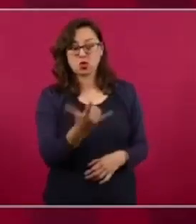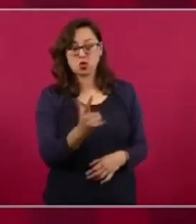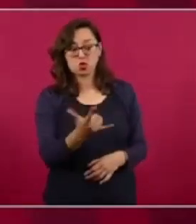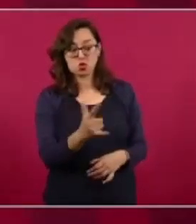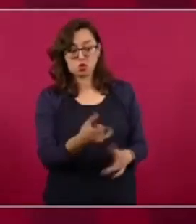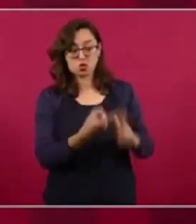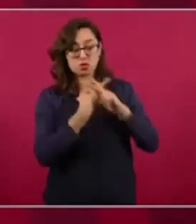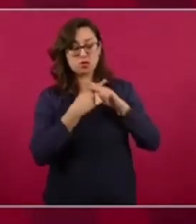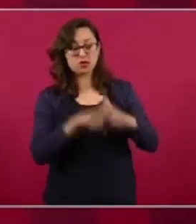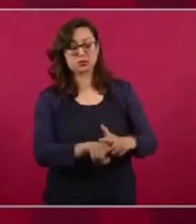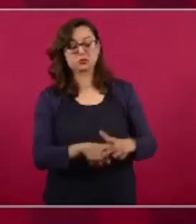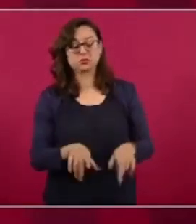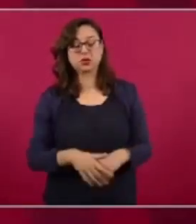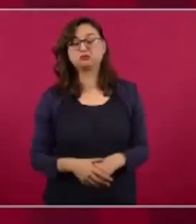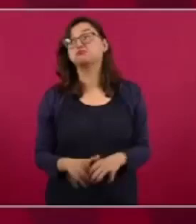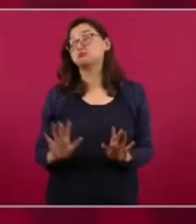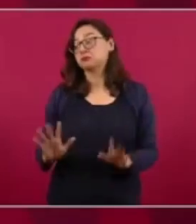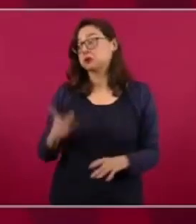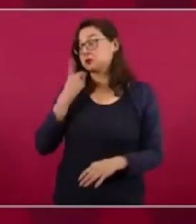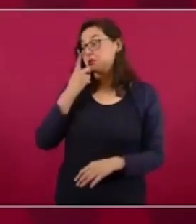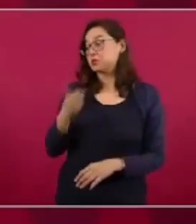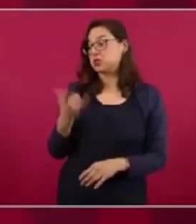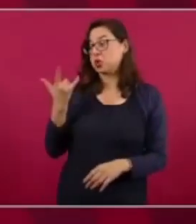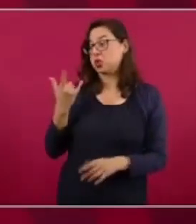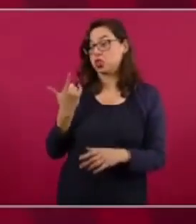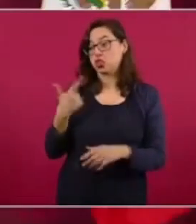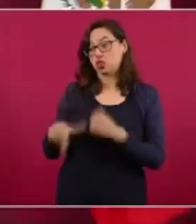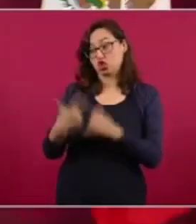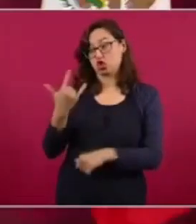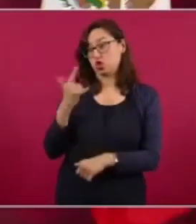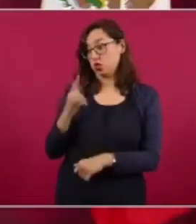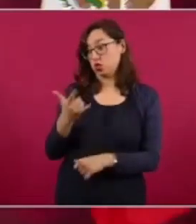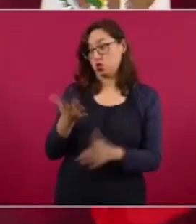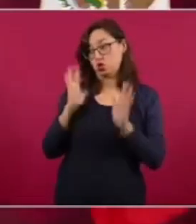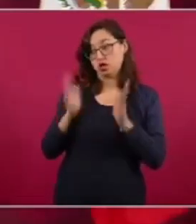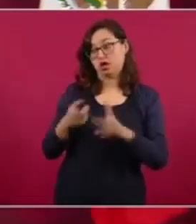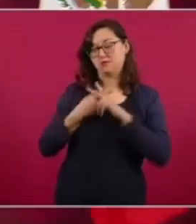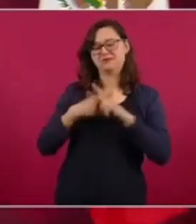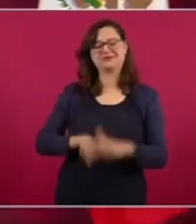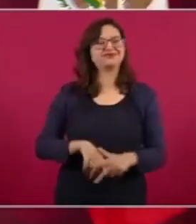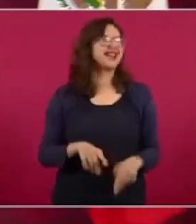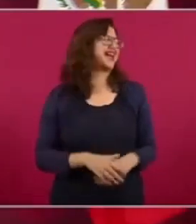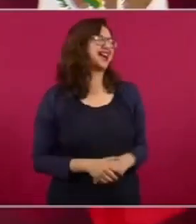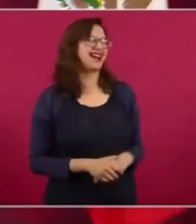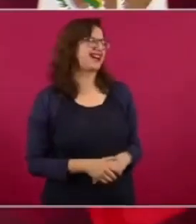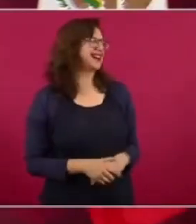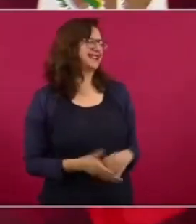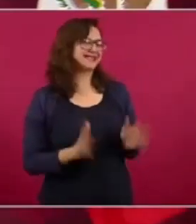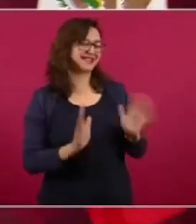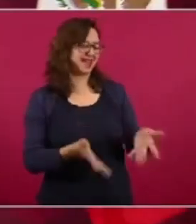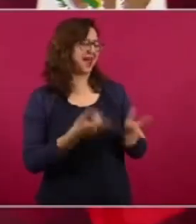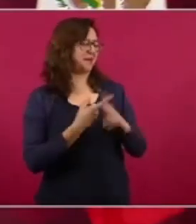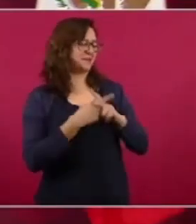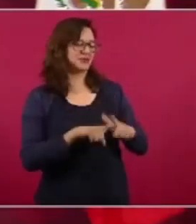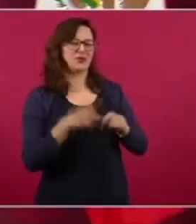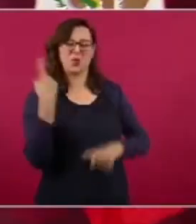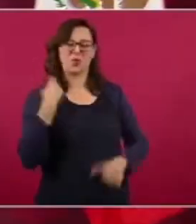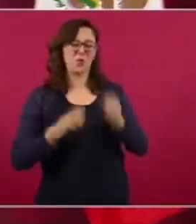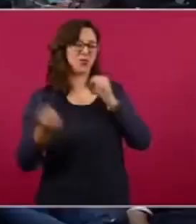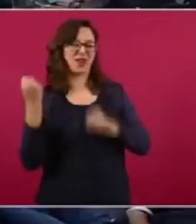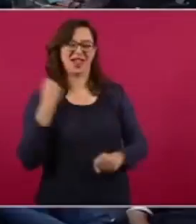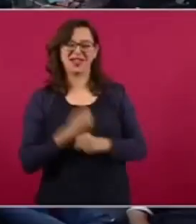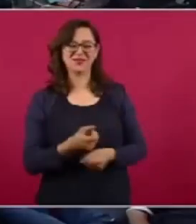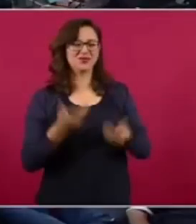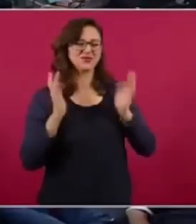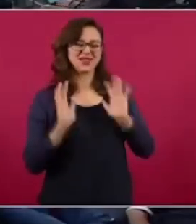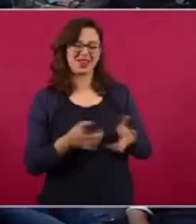dan el banderazo, según la dirigencia. No hace falta, yo creo que ya... Pues ya se dio, ¿no? Desde hace pues un claro, año. Claro, ya pero todo formalmente. El mundo anda así.